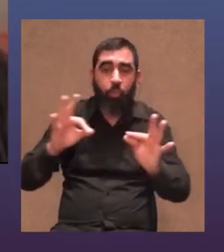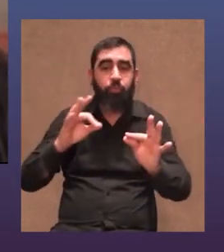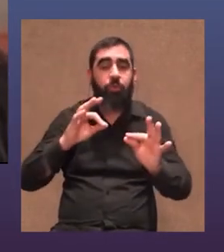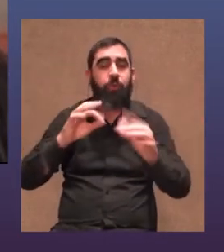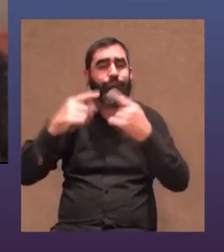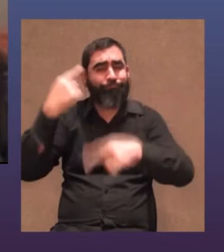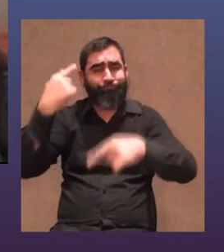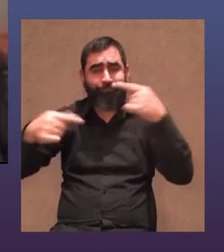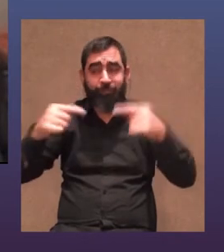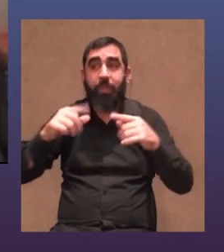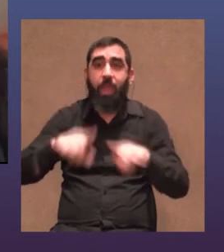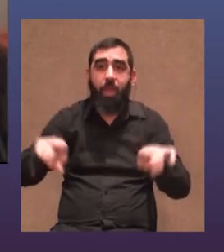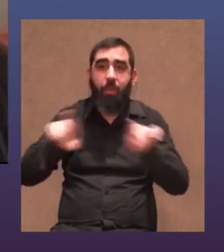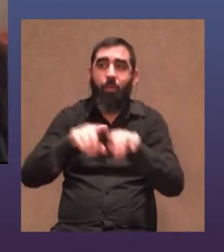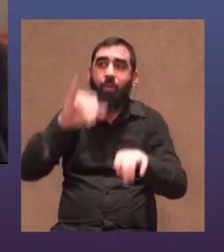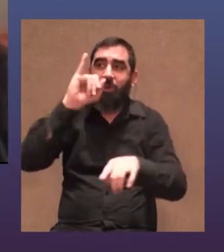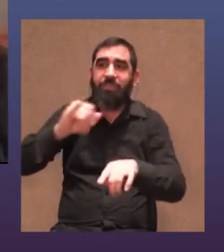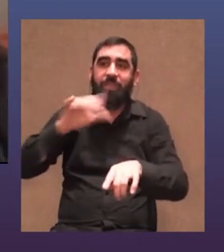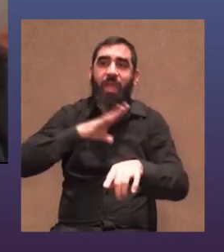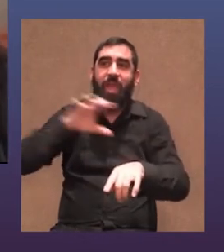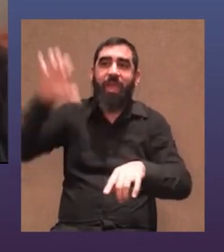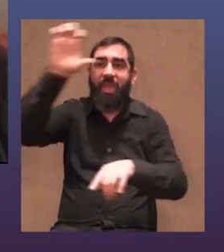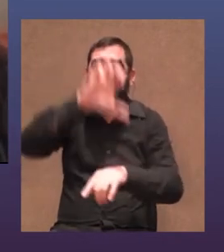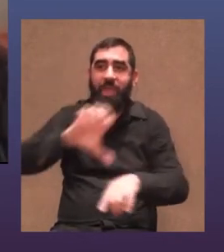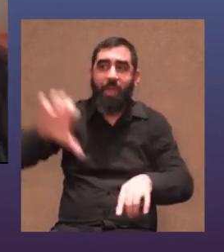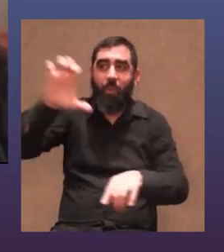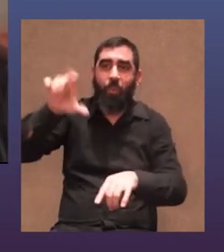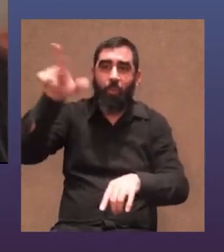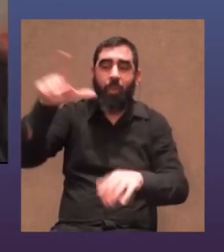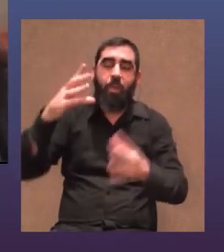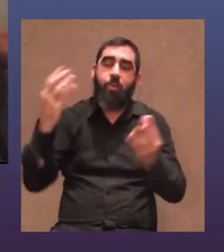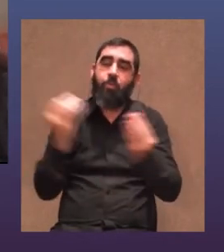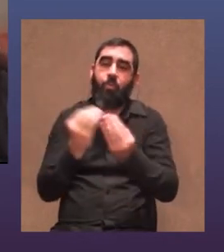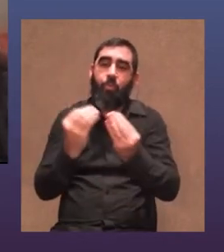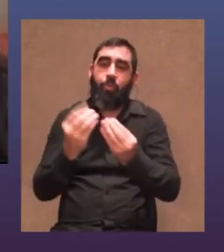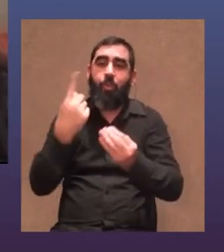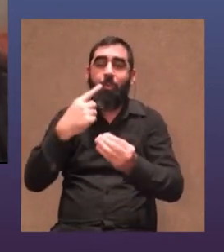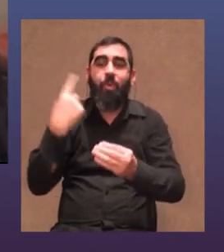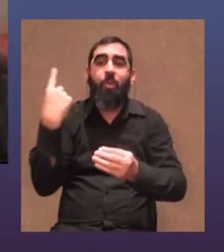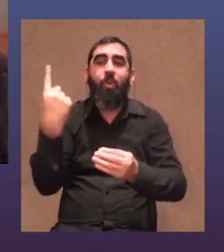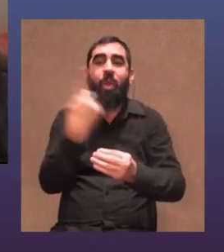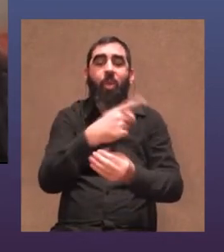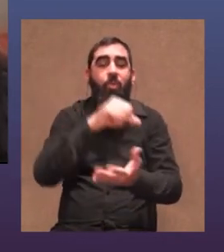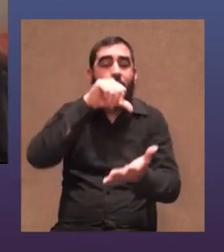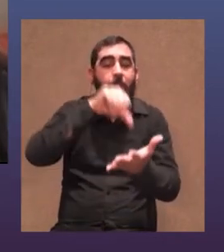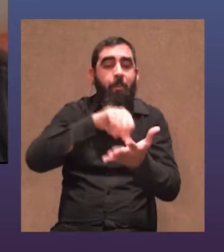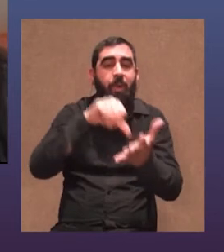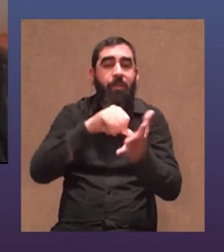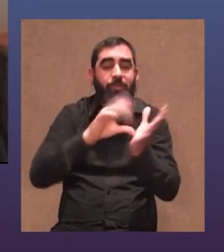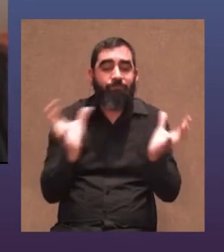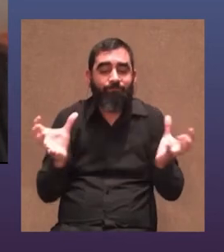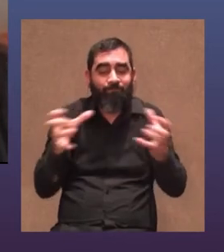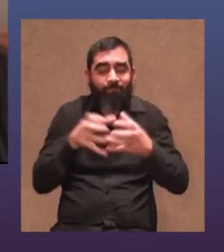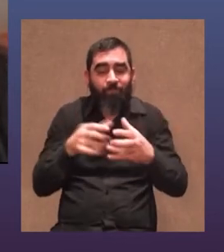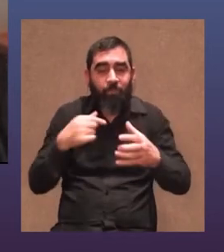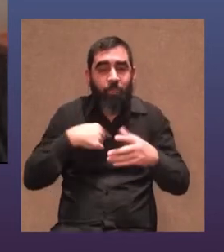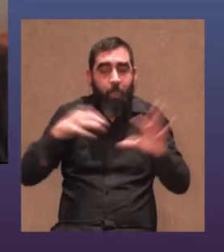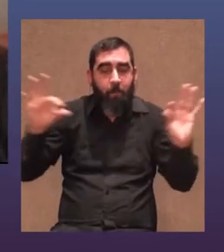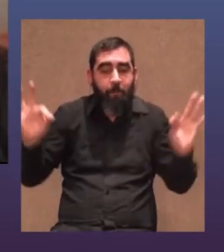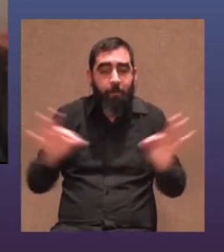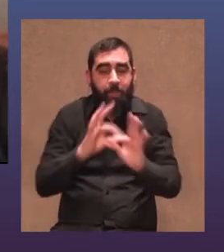festivales, como hay tanto en Europa, ¿verdad? Uh-huh. Creo que nuestra realidad está, cada país muy inmerso